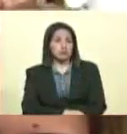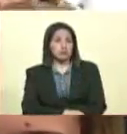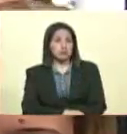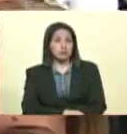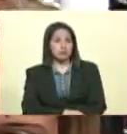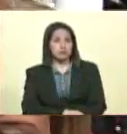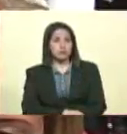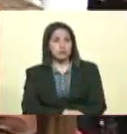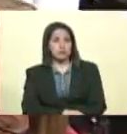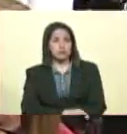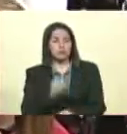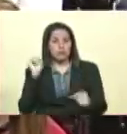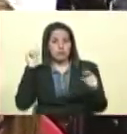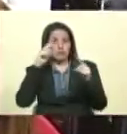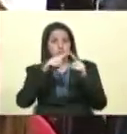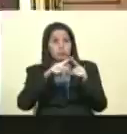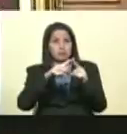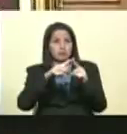Y